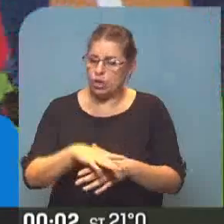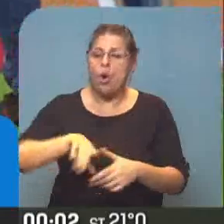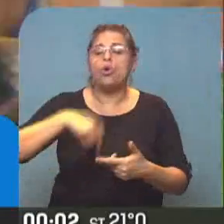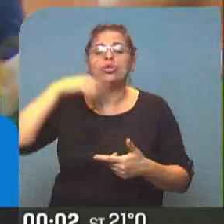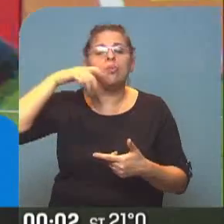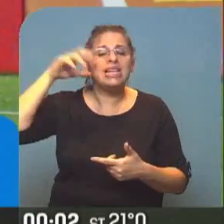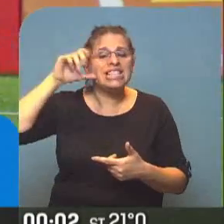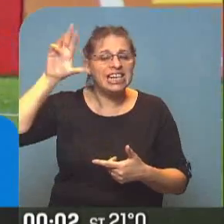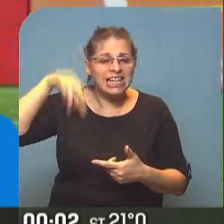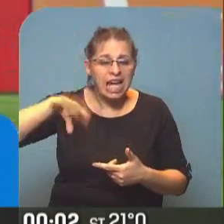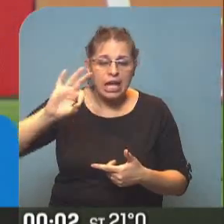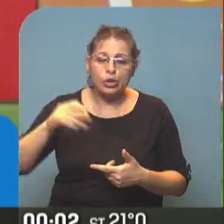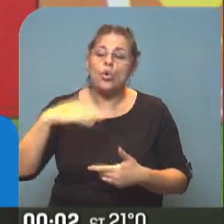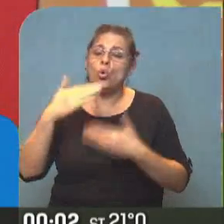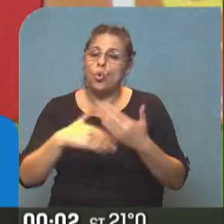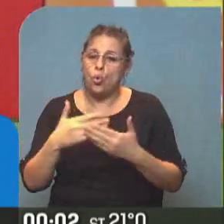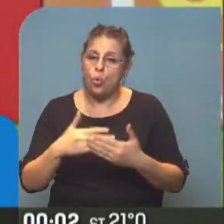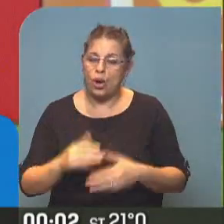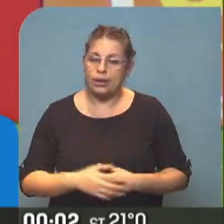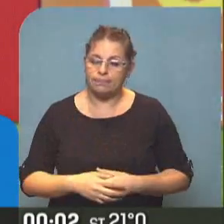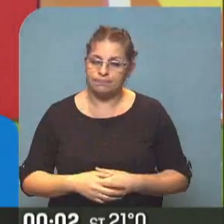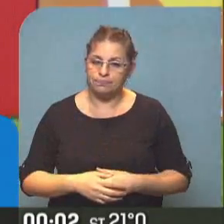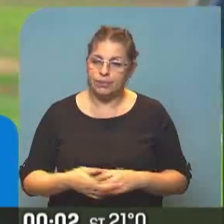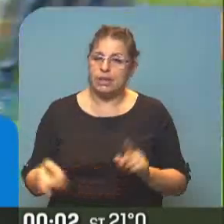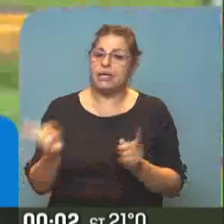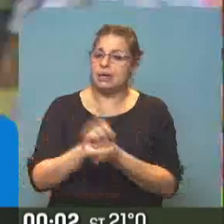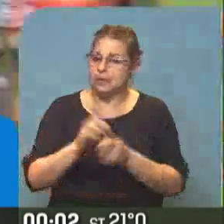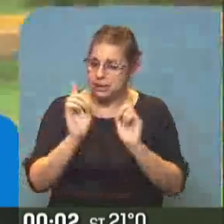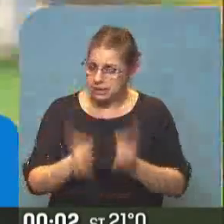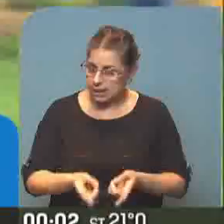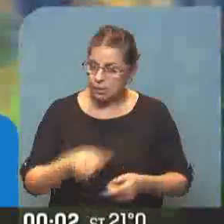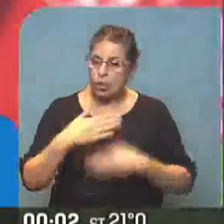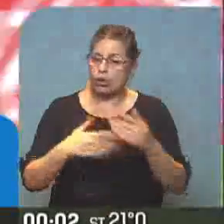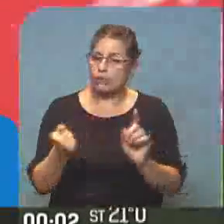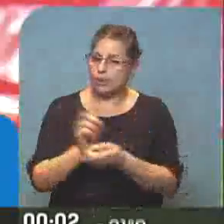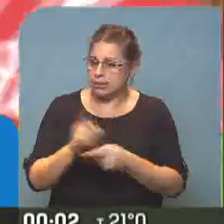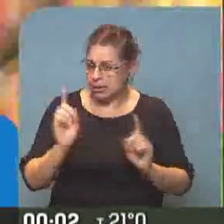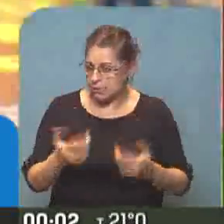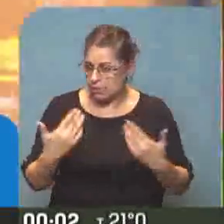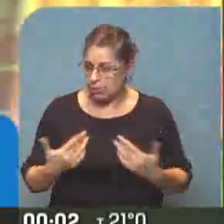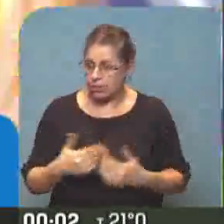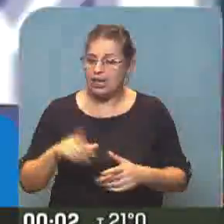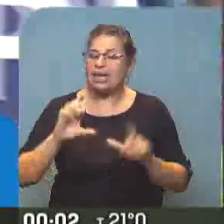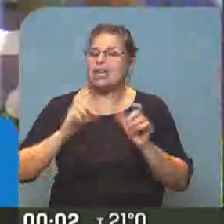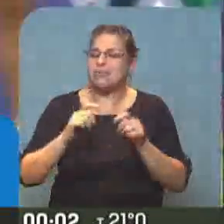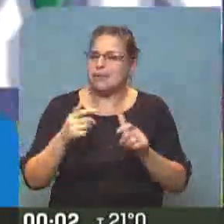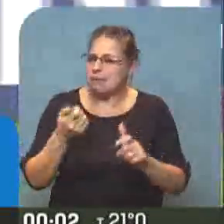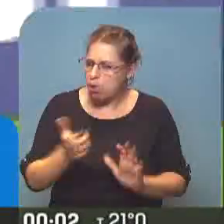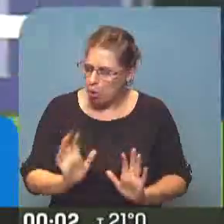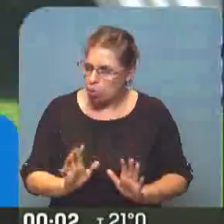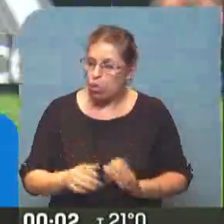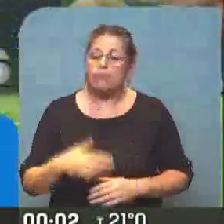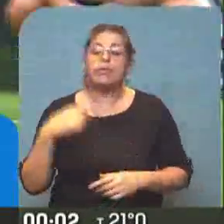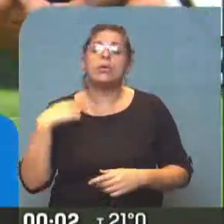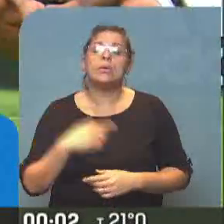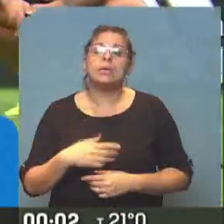Mascherano, indudablemente va a jugar con un líbero. Bueno, los reemplazantes también podrían ser, aunque con poca experiencia, ante